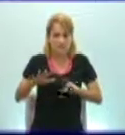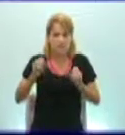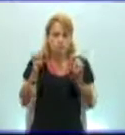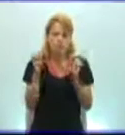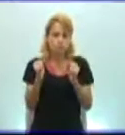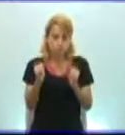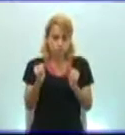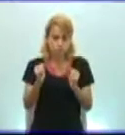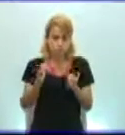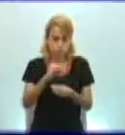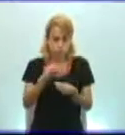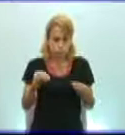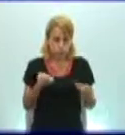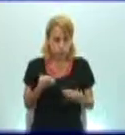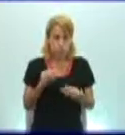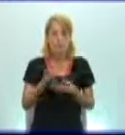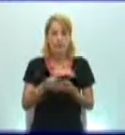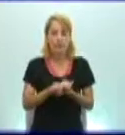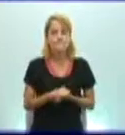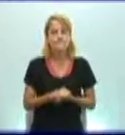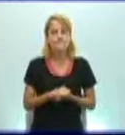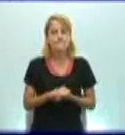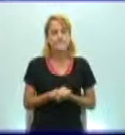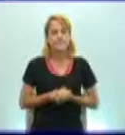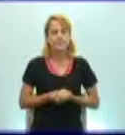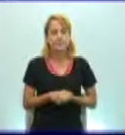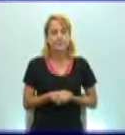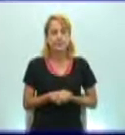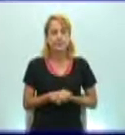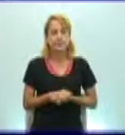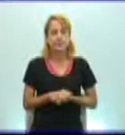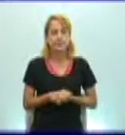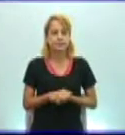dura y con poca permeabilidad con el agua.